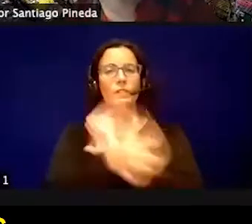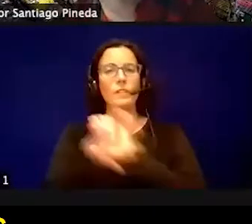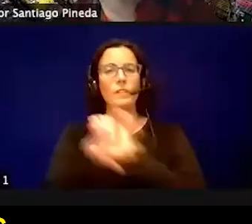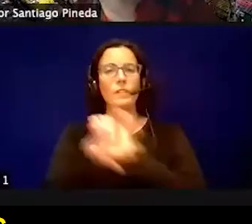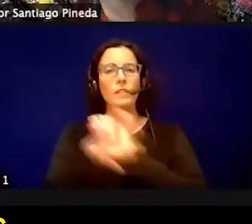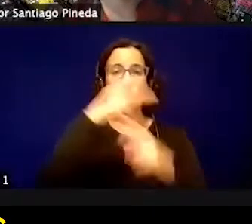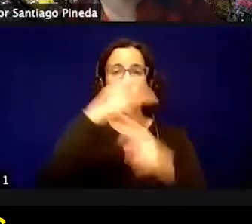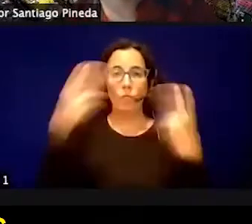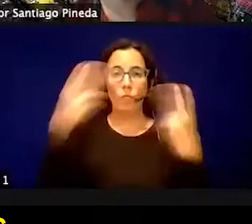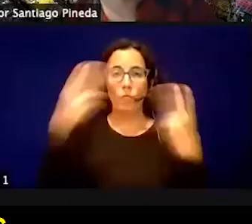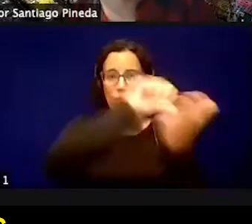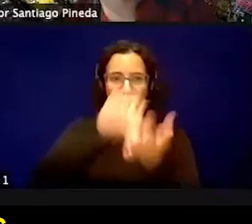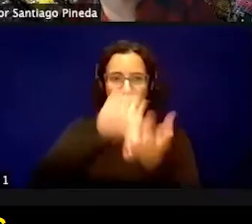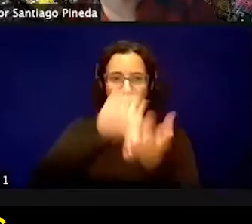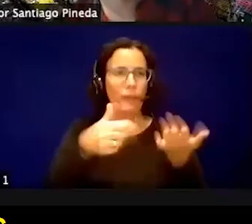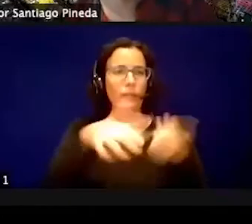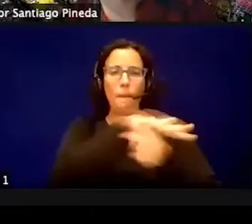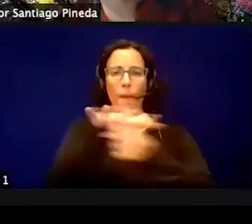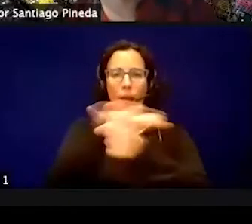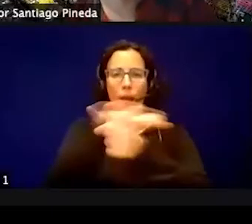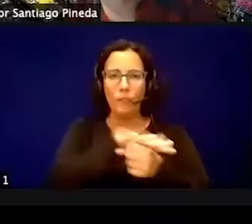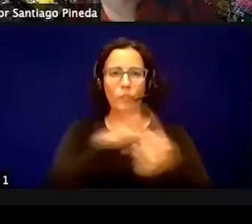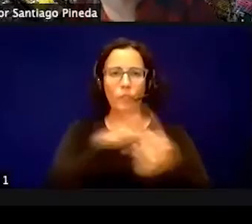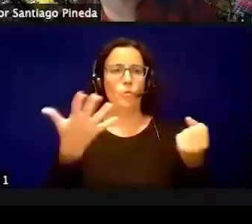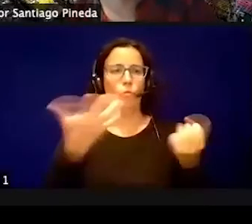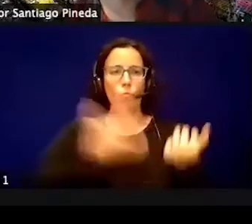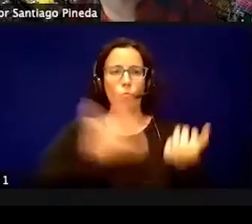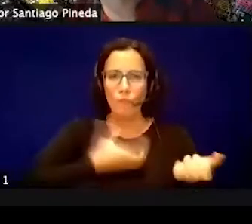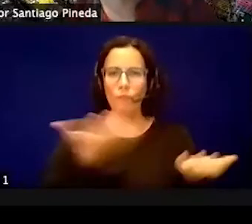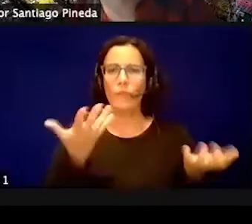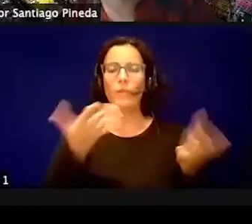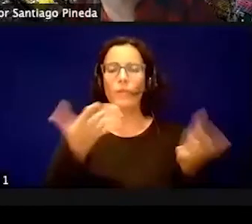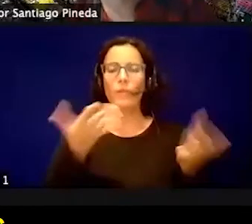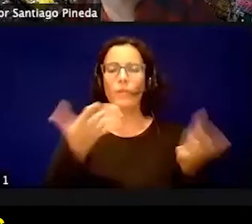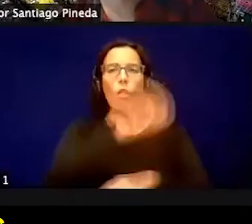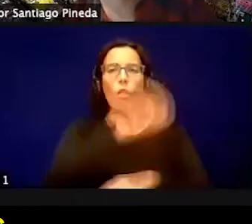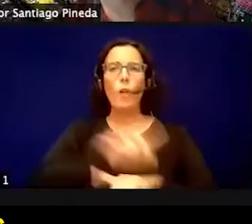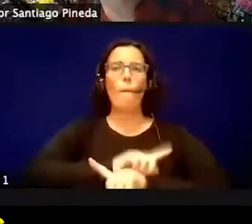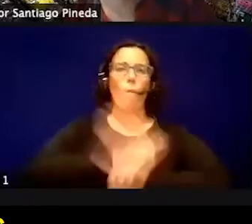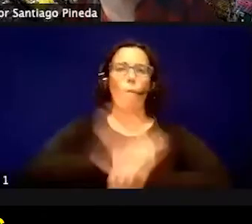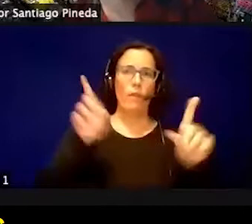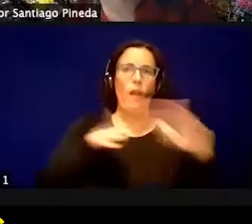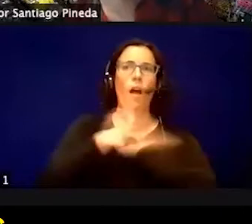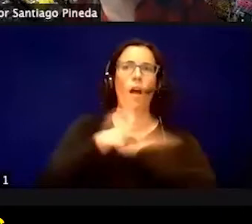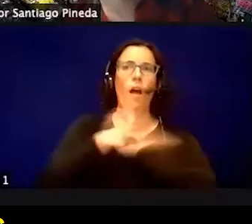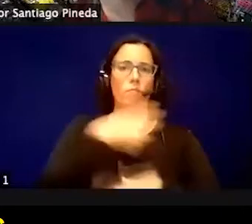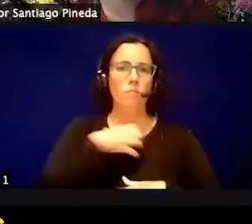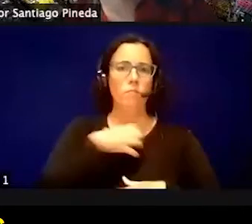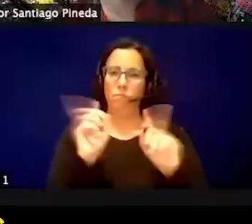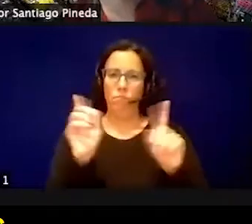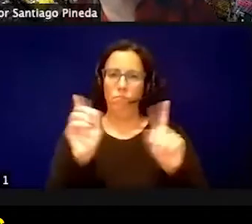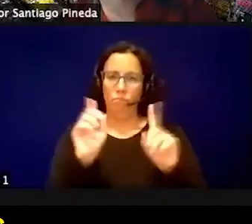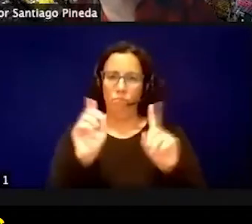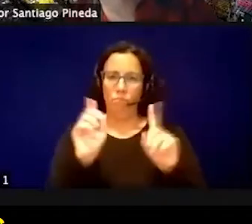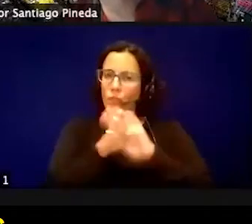ciudades, de nuestros barrios, de nuestros municipios, no se convierta en una zona prohibida, sino que siga siendo un espacio seguro y